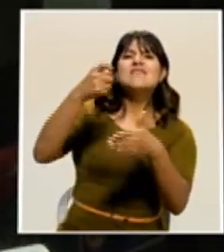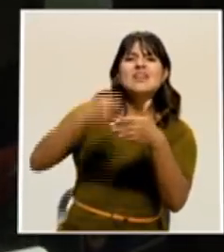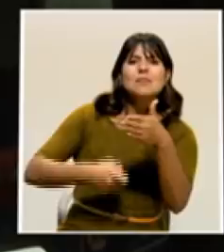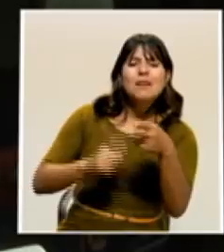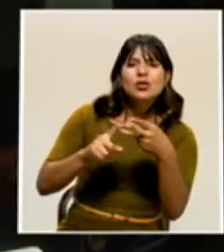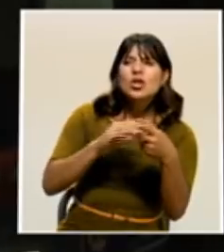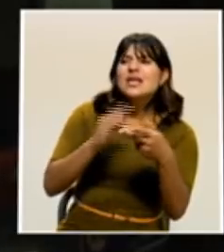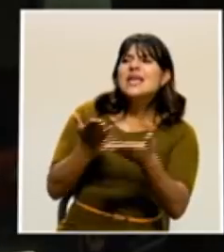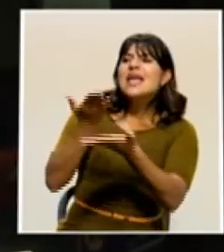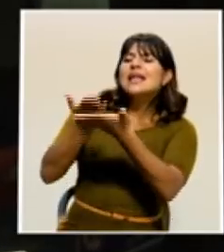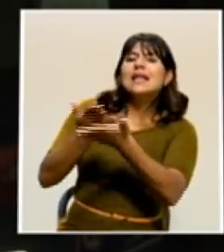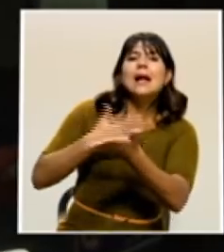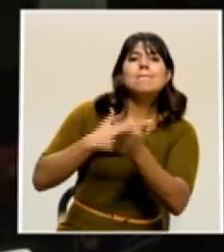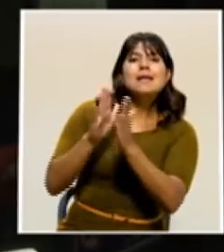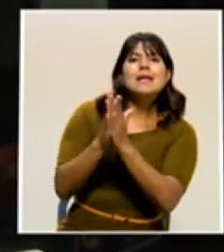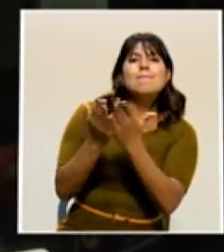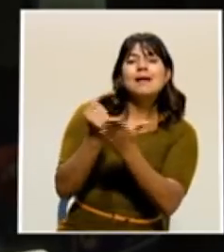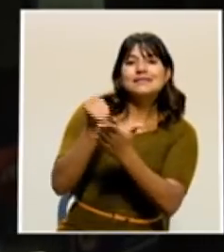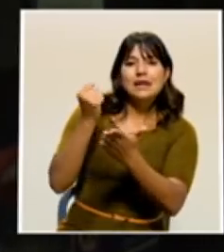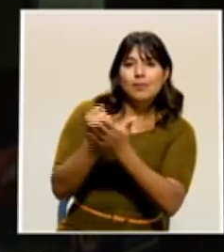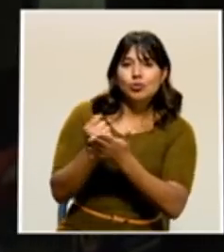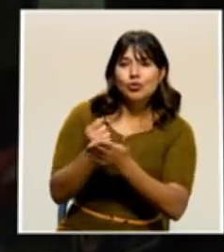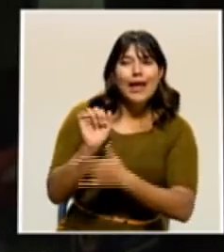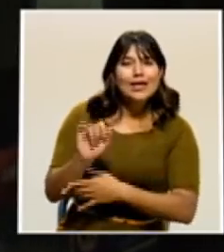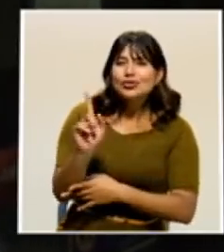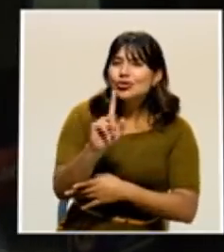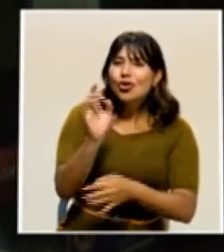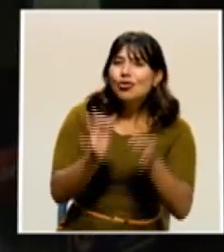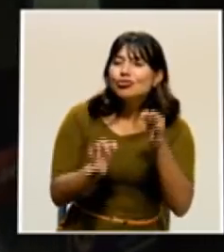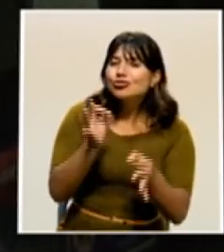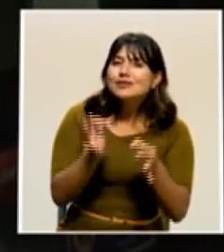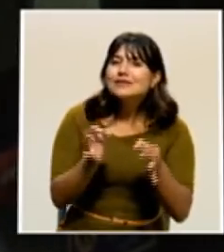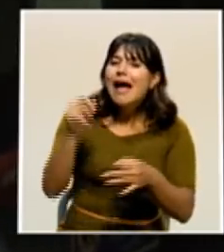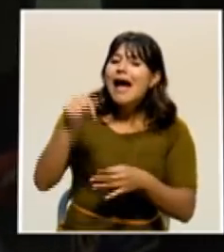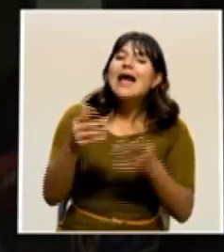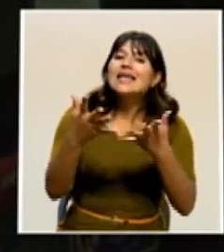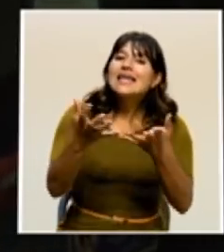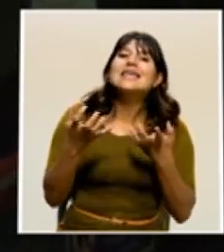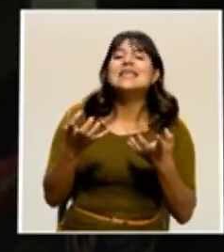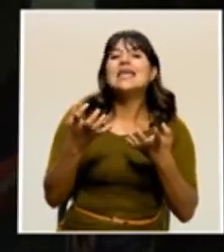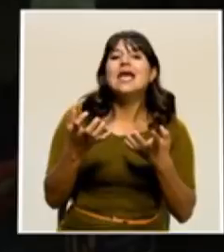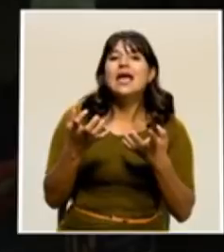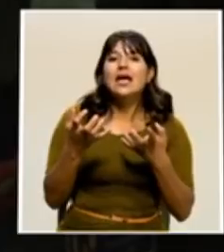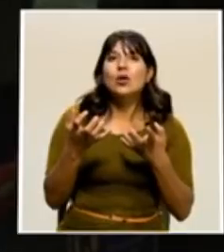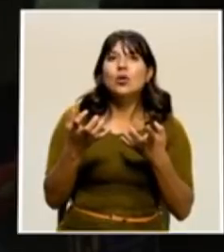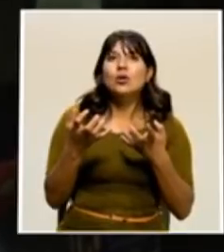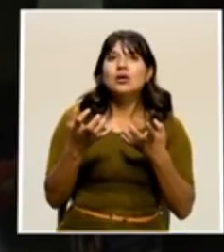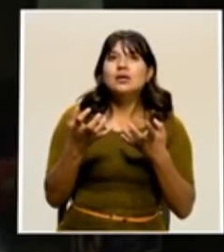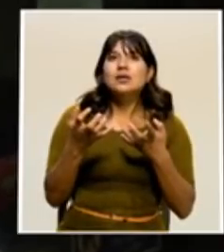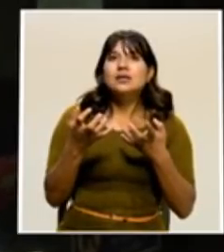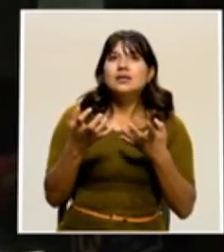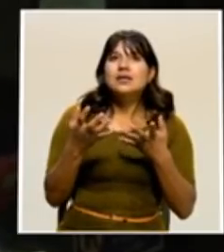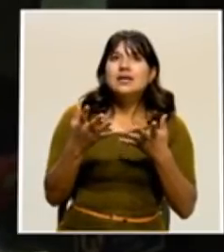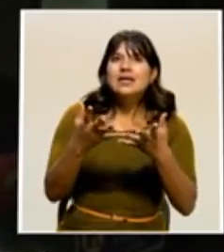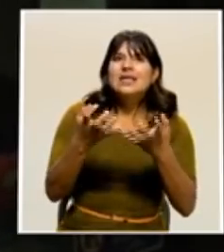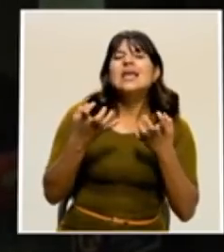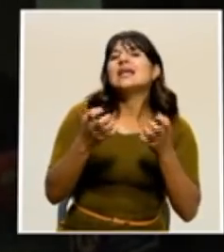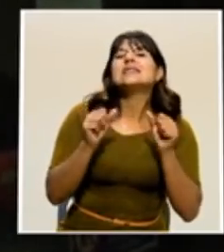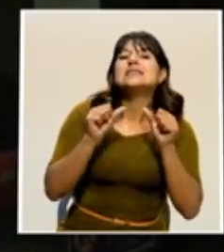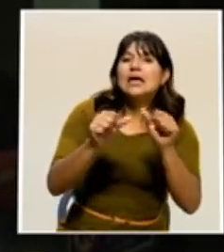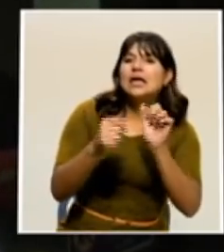entregando el pasaporte, porque aquí no es un tema de justicia. Lo que aquí quieren es mantenerle el cemento caro a 7.000 colones a los